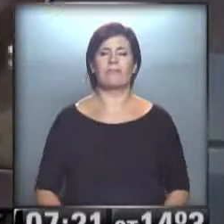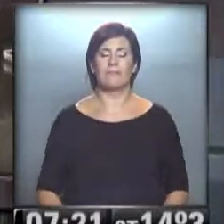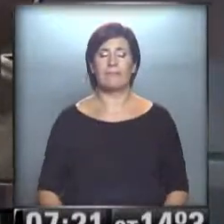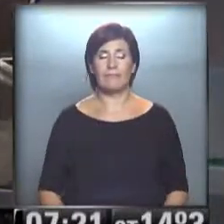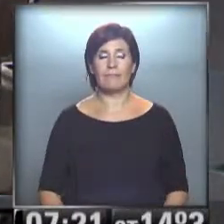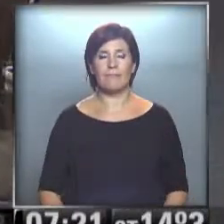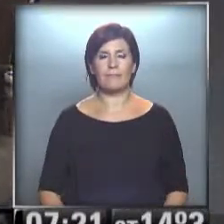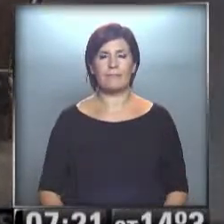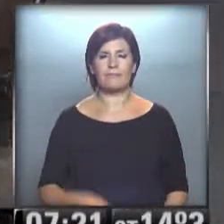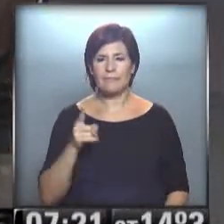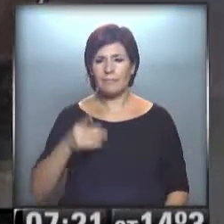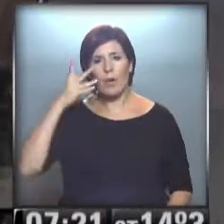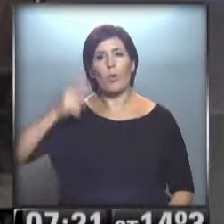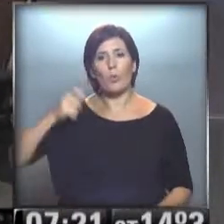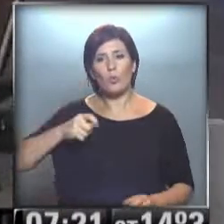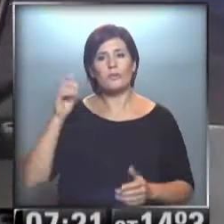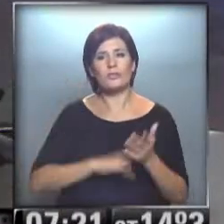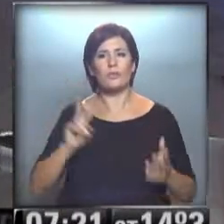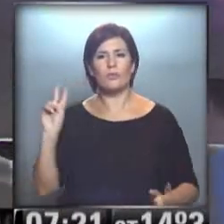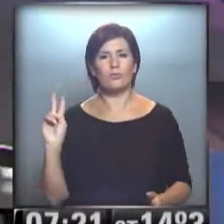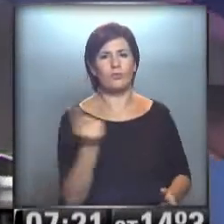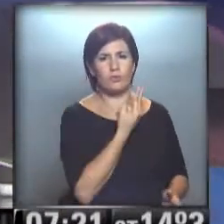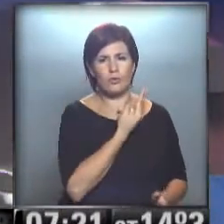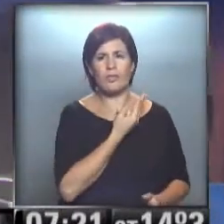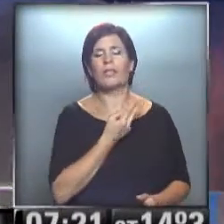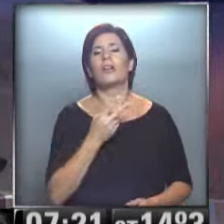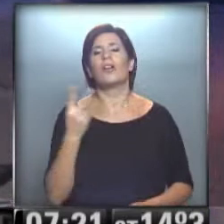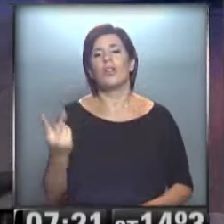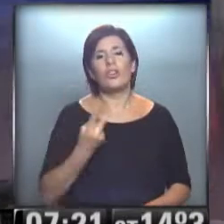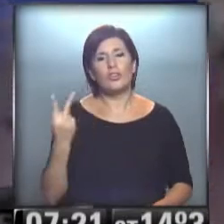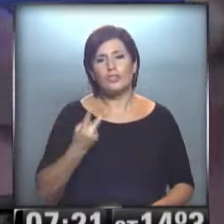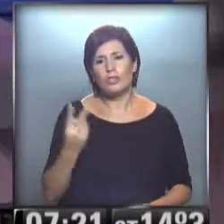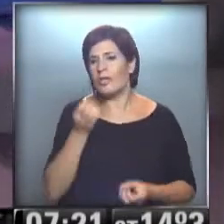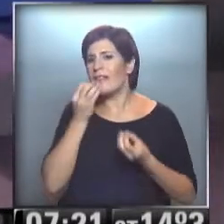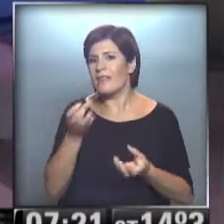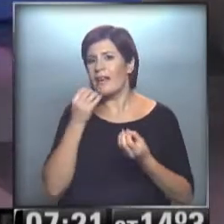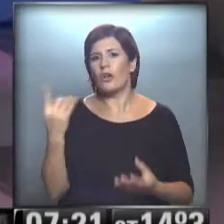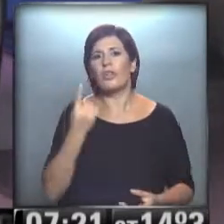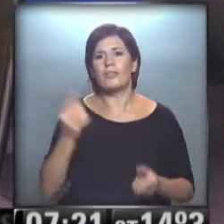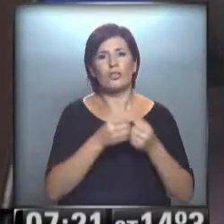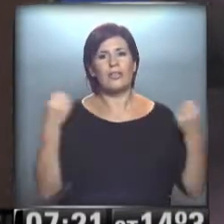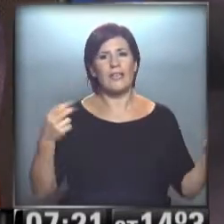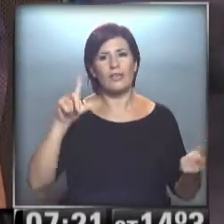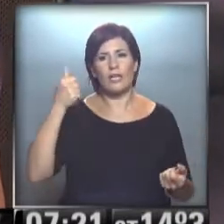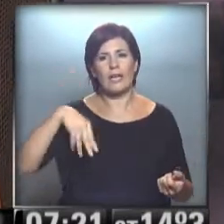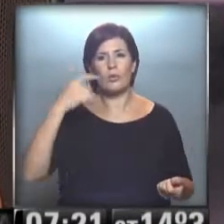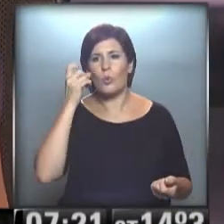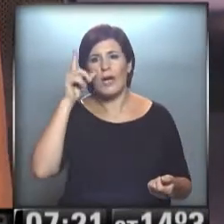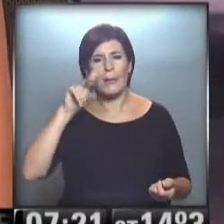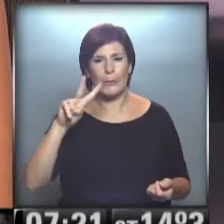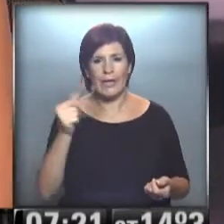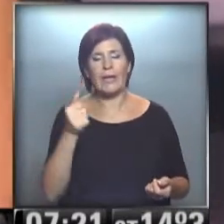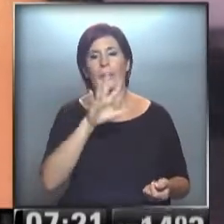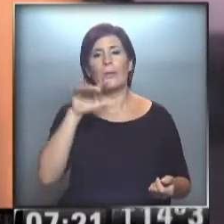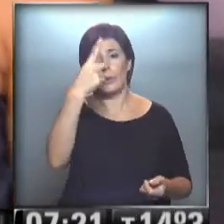Y en el marco de uno de los juicios por delitos de lesa humanidad, durante 2 horas declaró el director del diario La Nueva Provincia, Vicente Massot, quien está